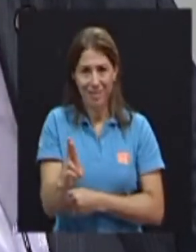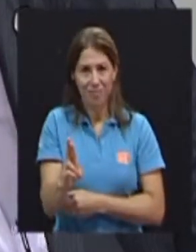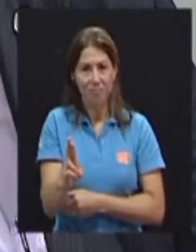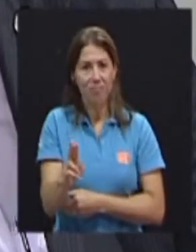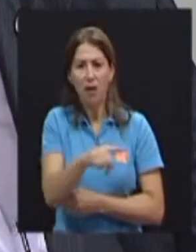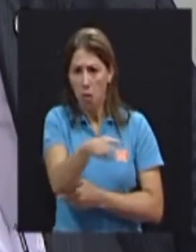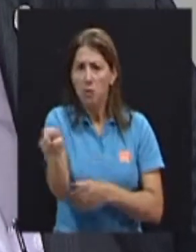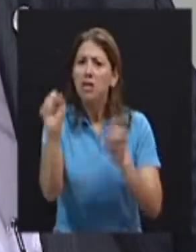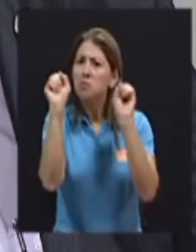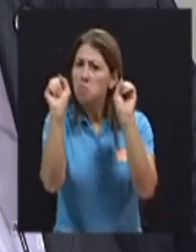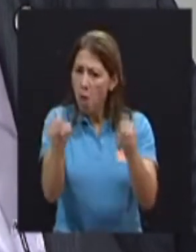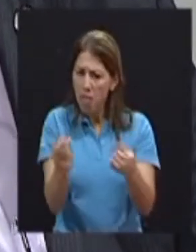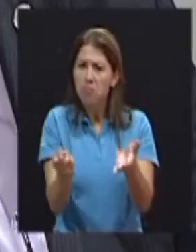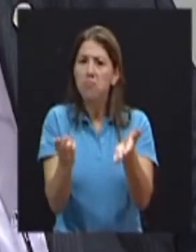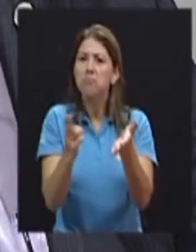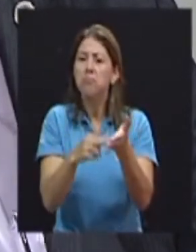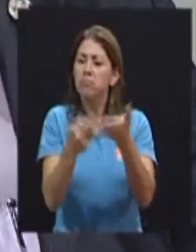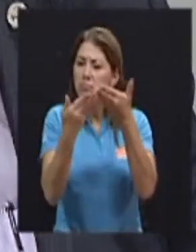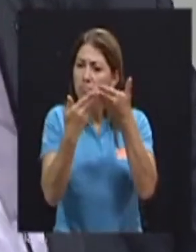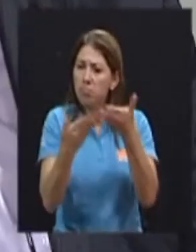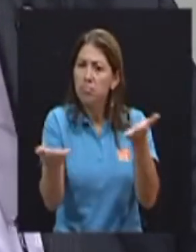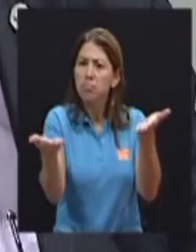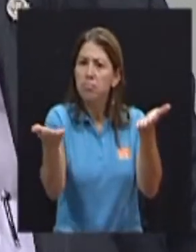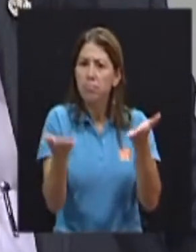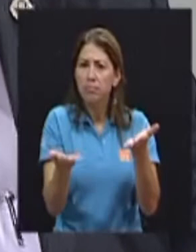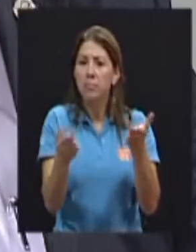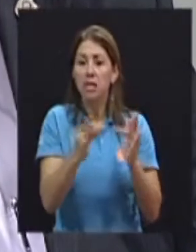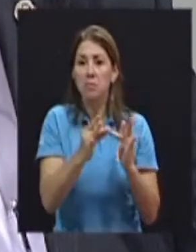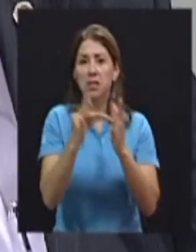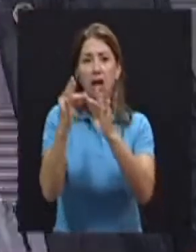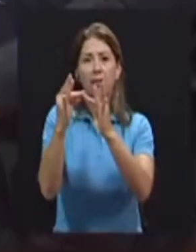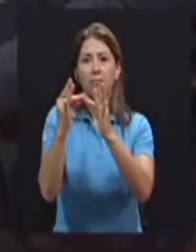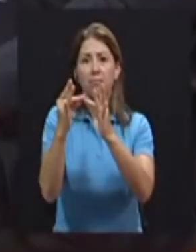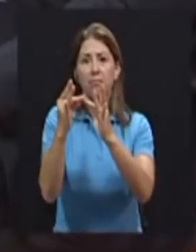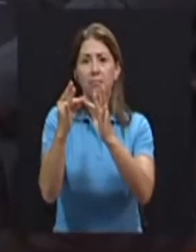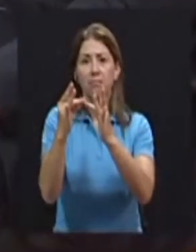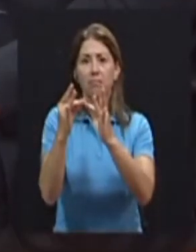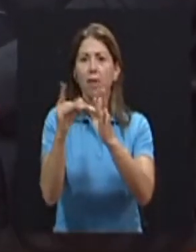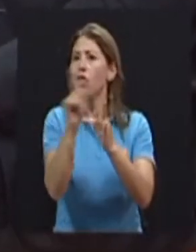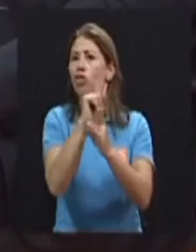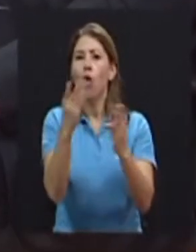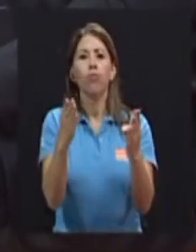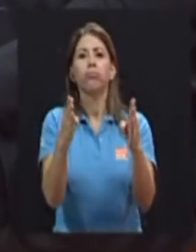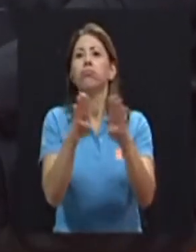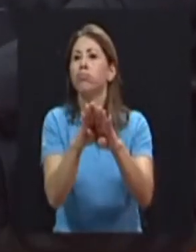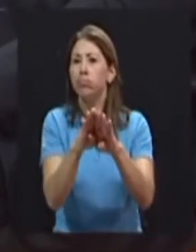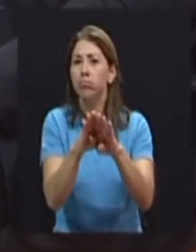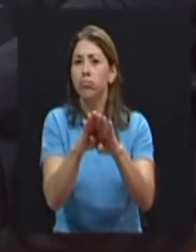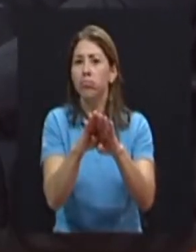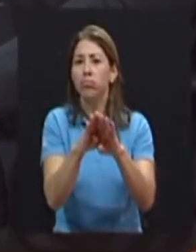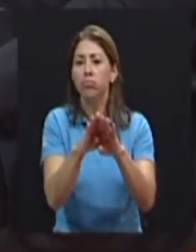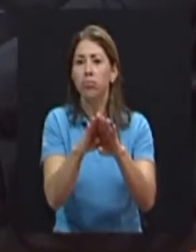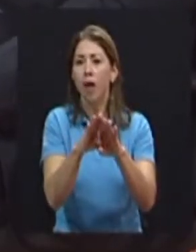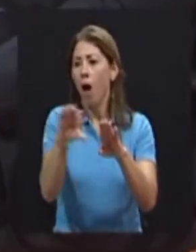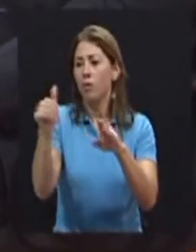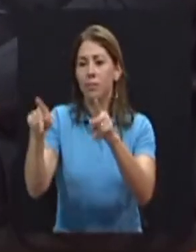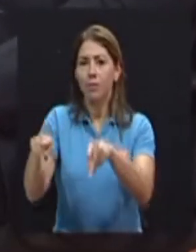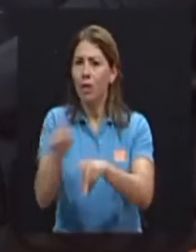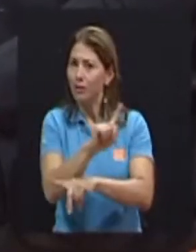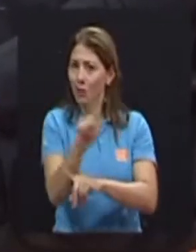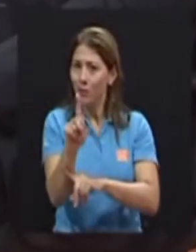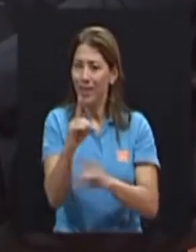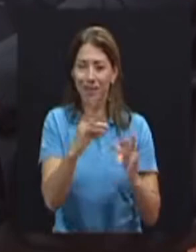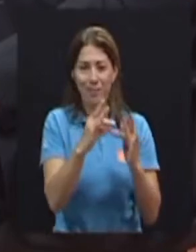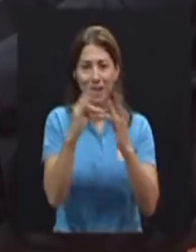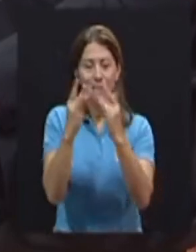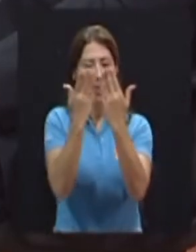puertas abiertas de manera especial, sin cerrárselas a nadie más, sin cerrárselas a otros muchachos, pero que las tiene